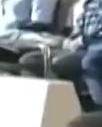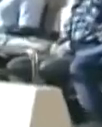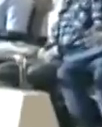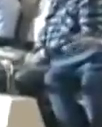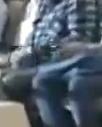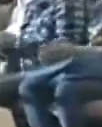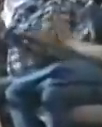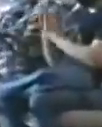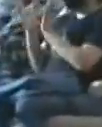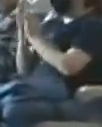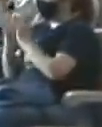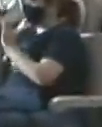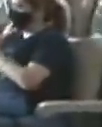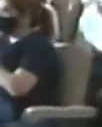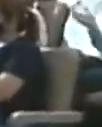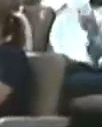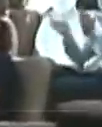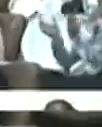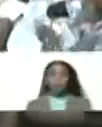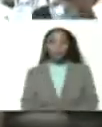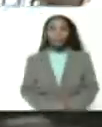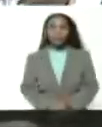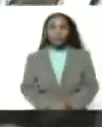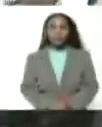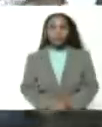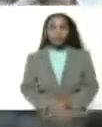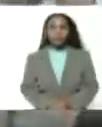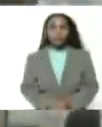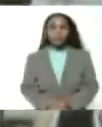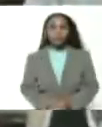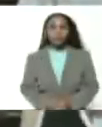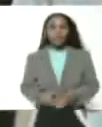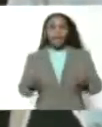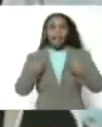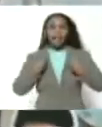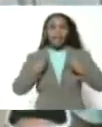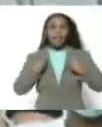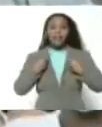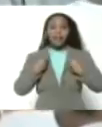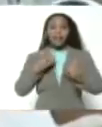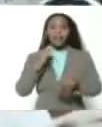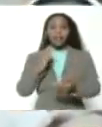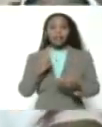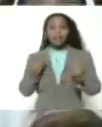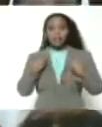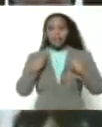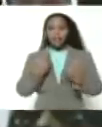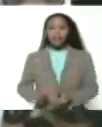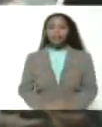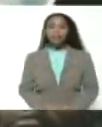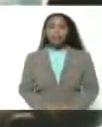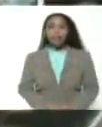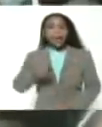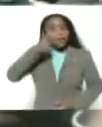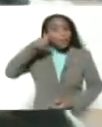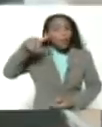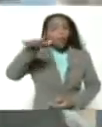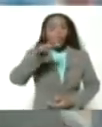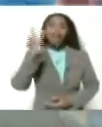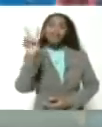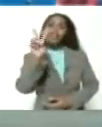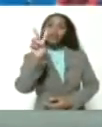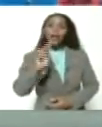¡Que viva, por siempre que viva, que viva y que viva el pueblo de